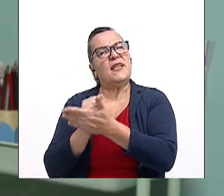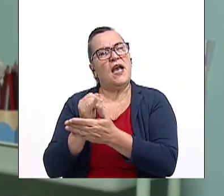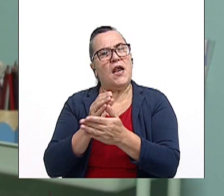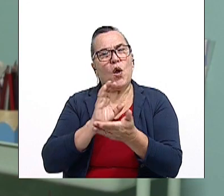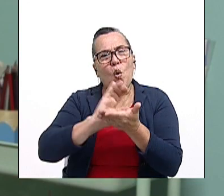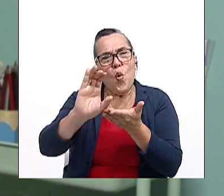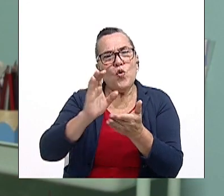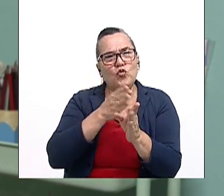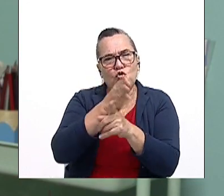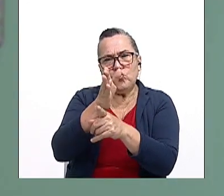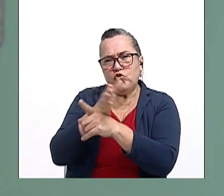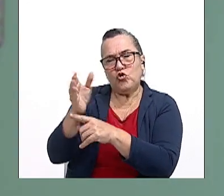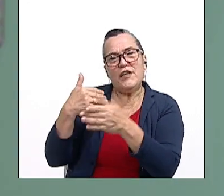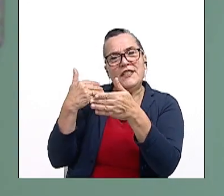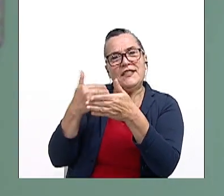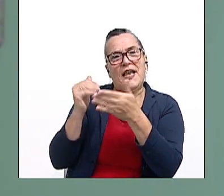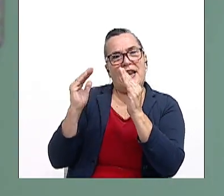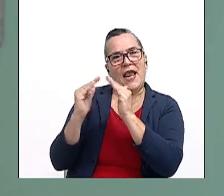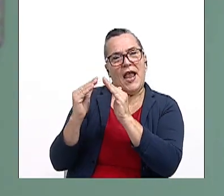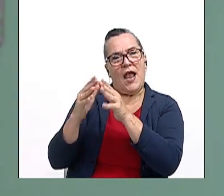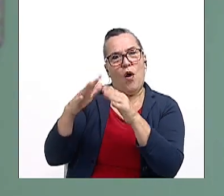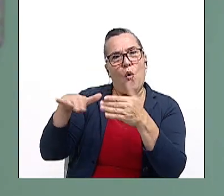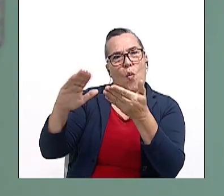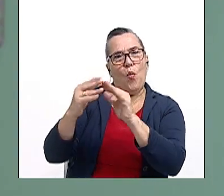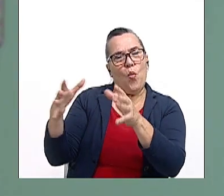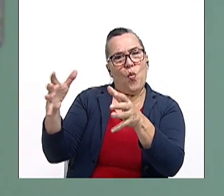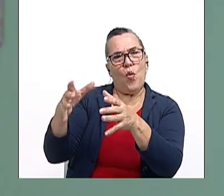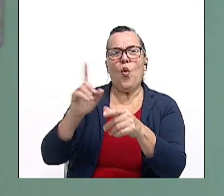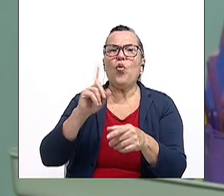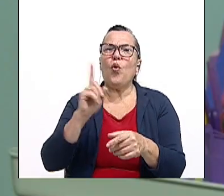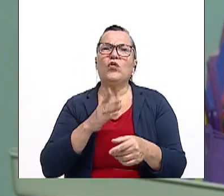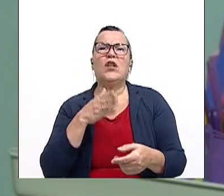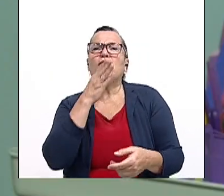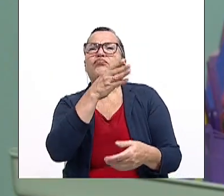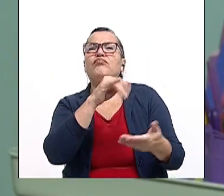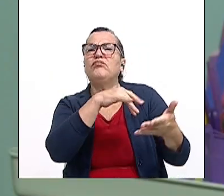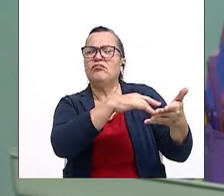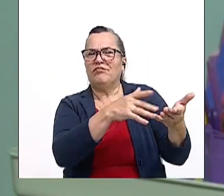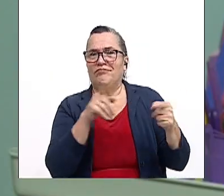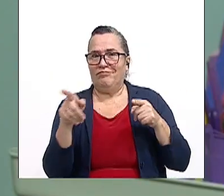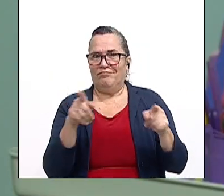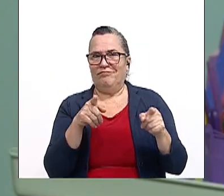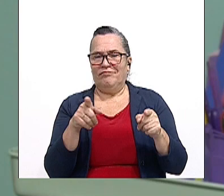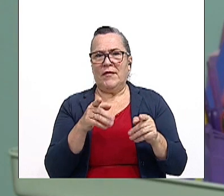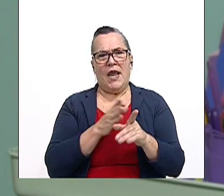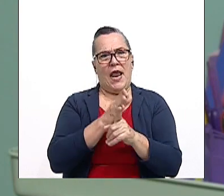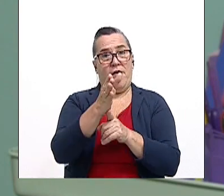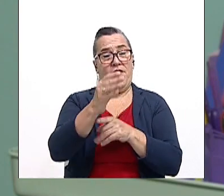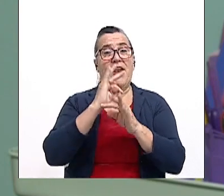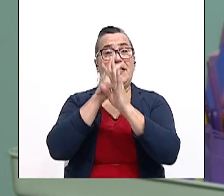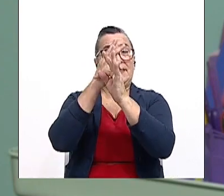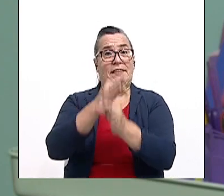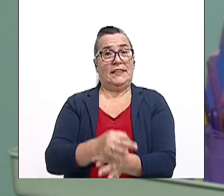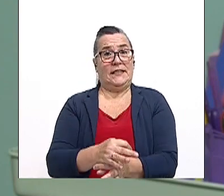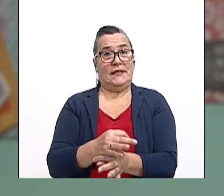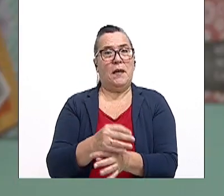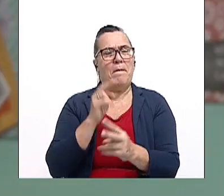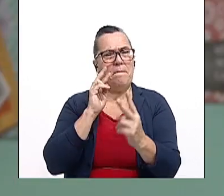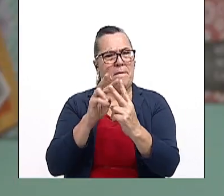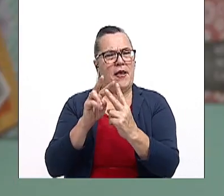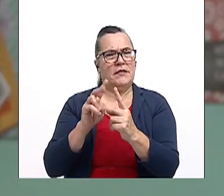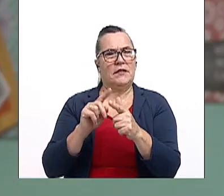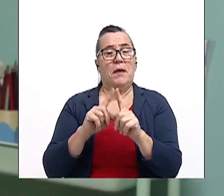ofrecen cerca de nuestra comunidad o si no, dónde nos gustaría estudiar. Las carreras tradicionales son las más